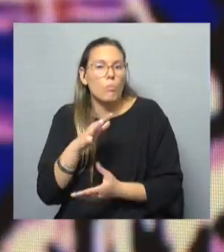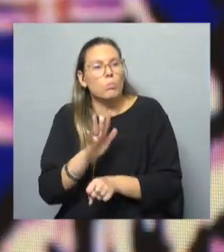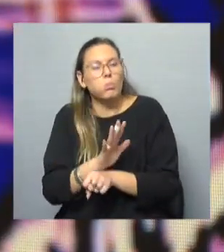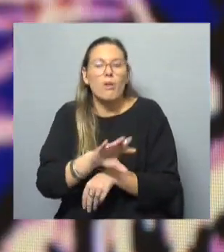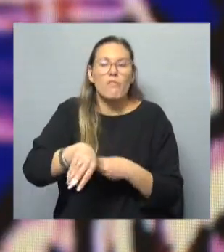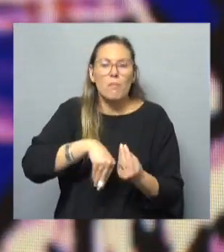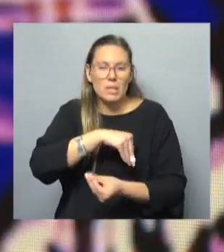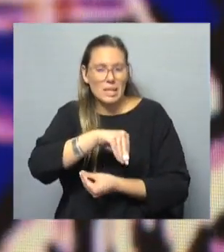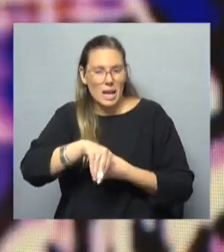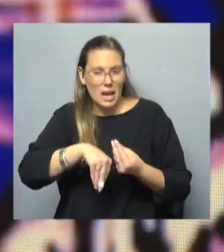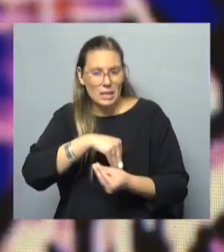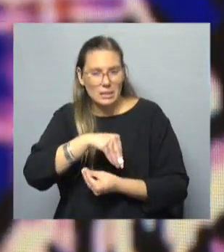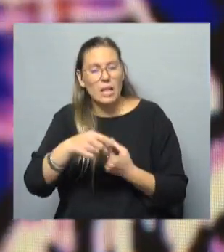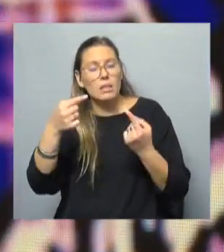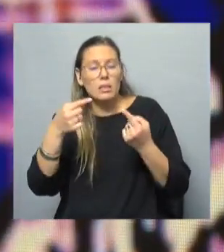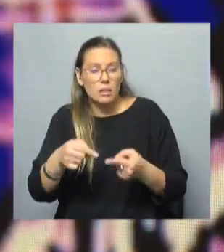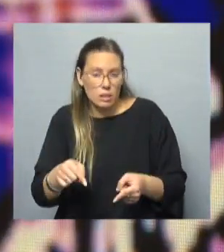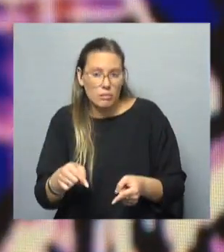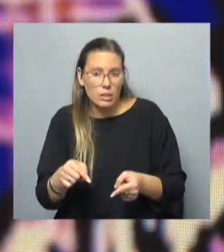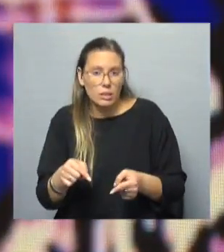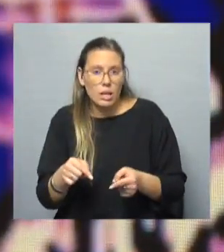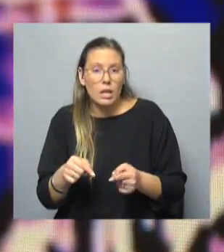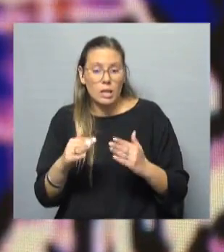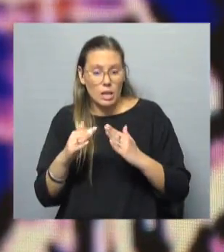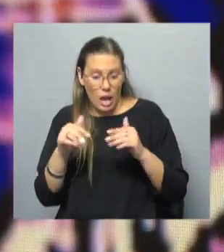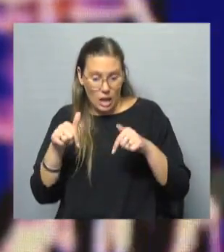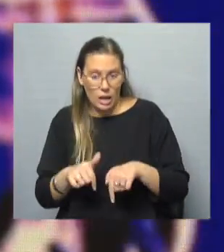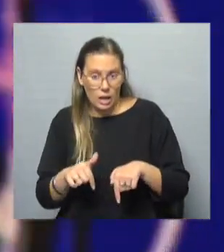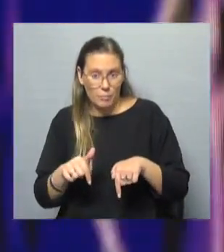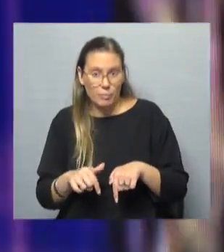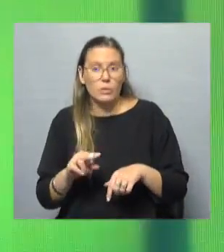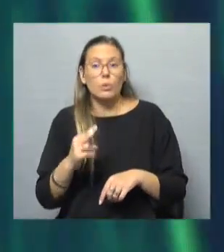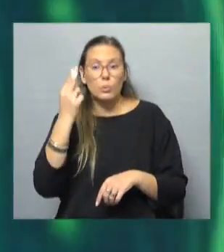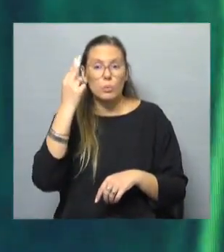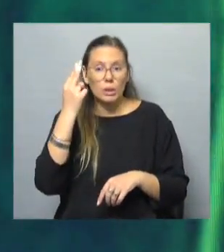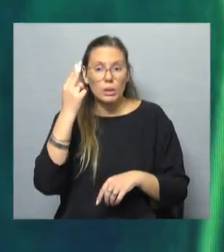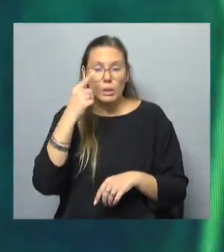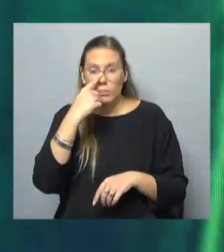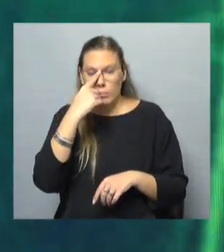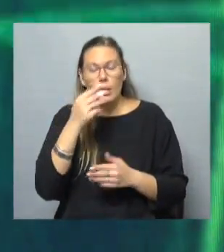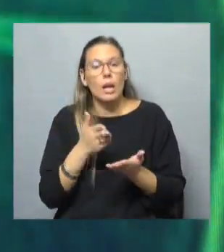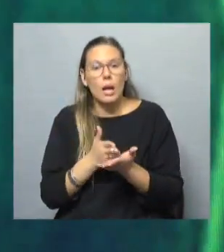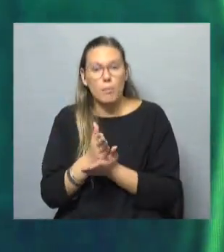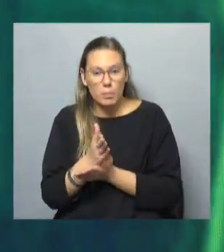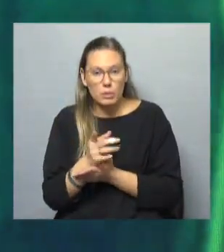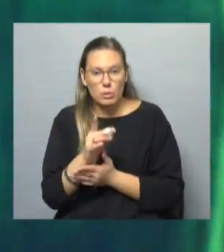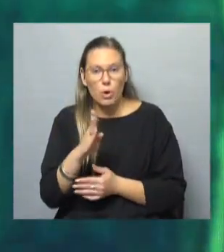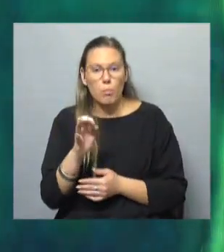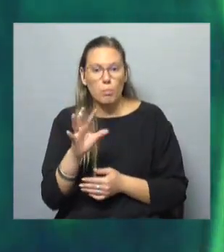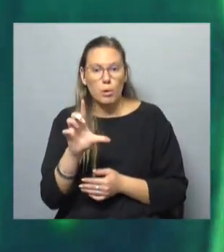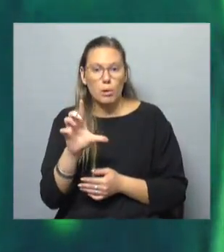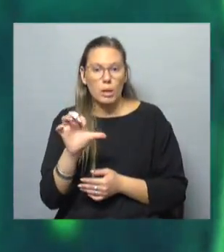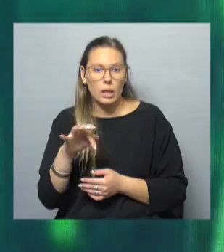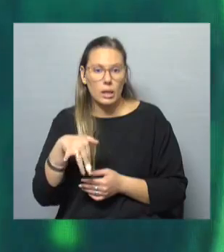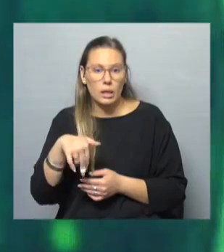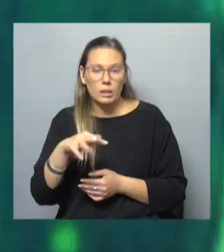familias alternativas. Y las houses acá en Uruguay, sí, empezó con House of Polenta y